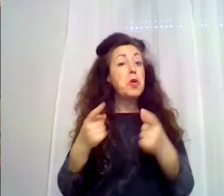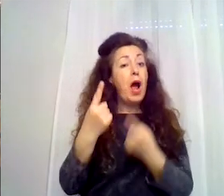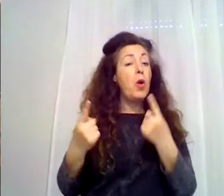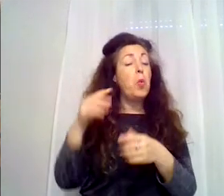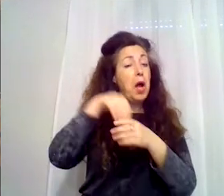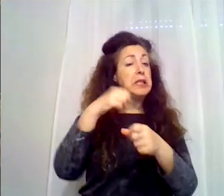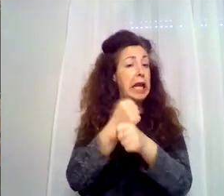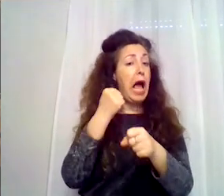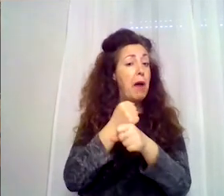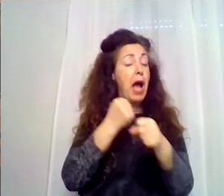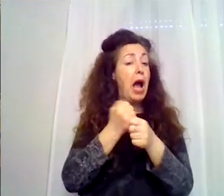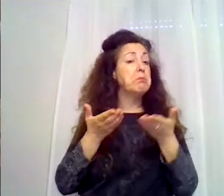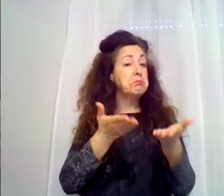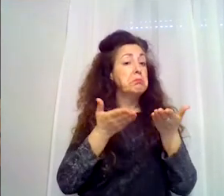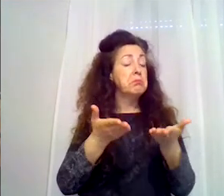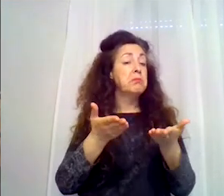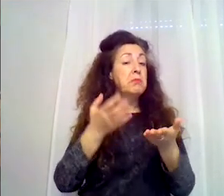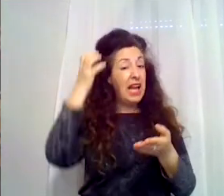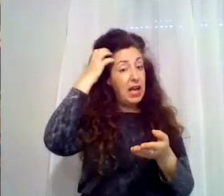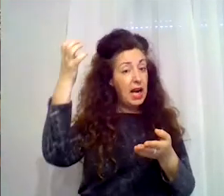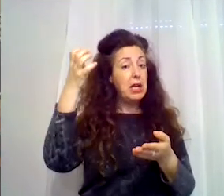el...? Sí, déselo.